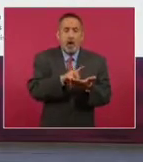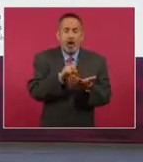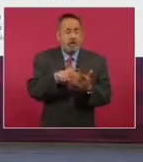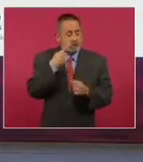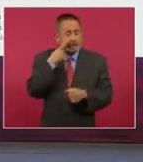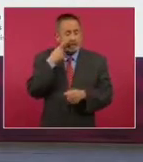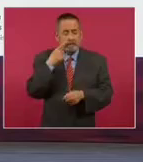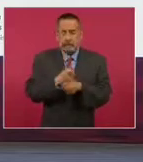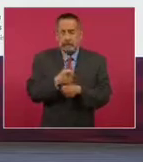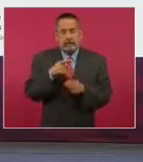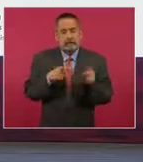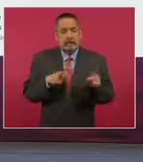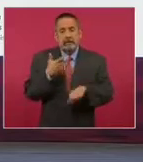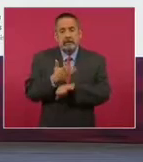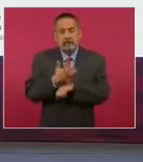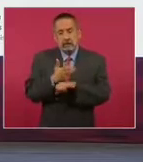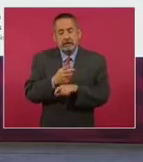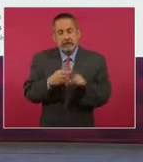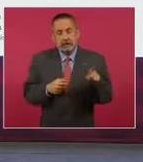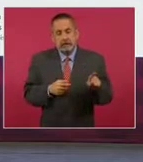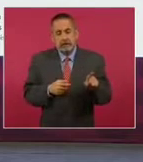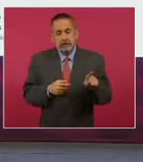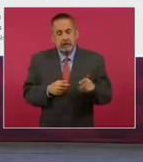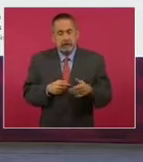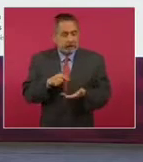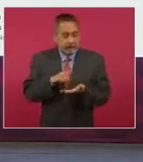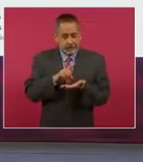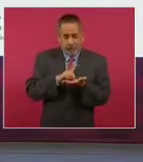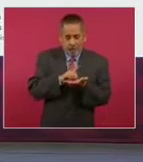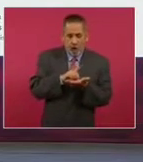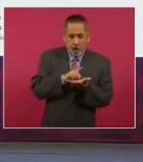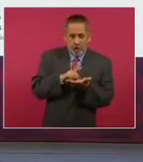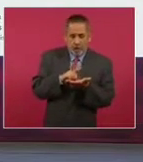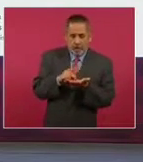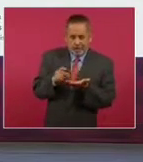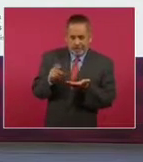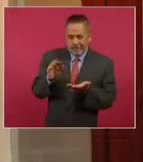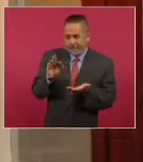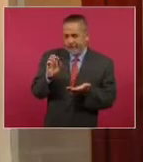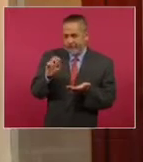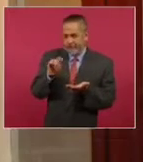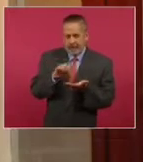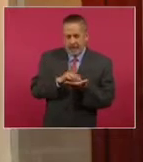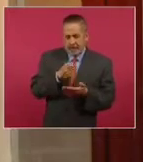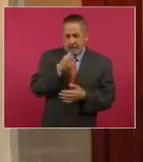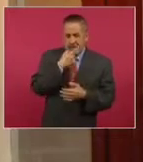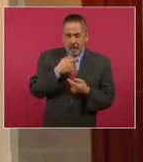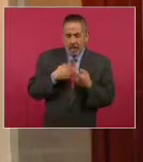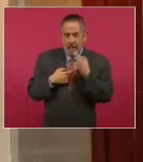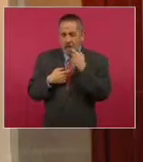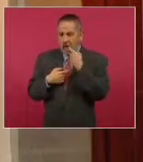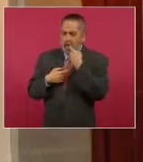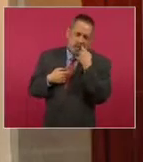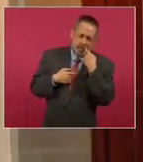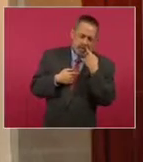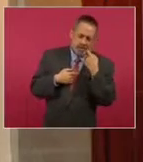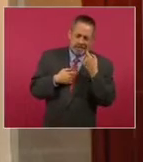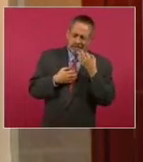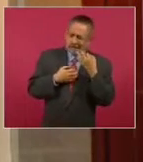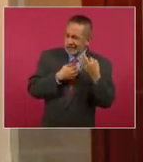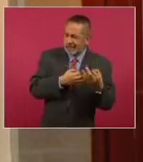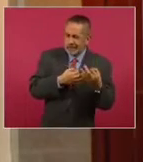Unidos, y su consumo, debido a que es altamente adictiva